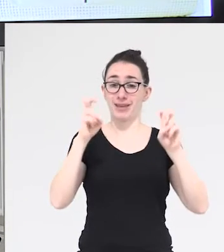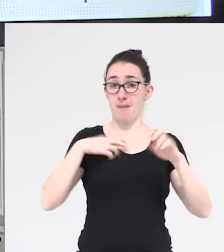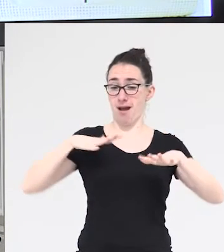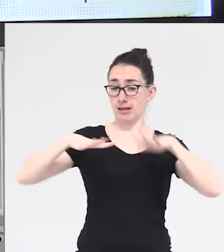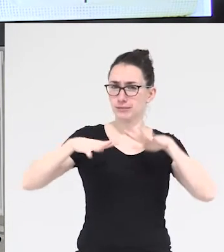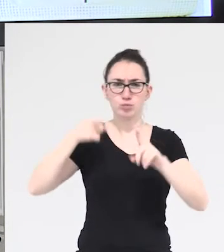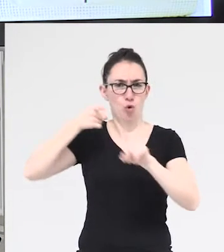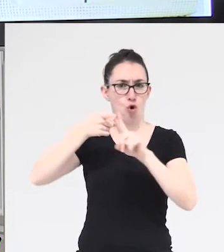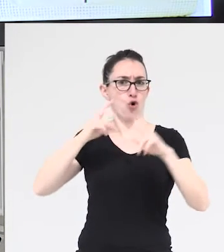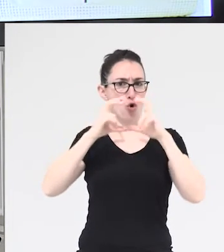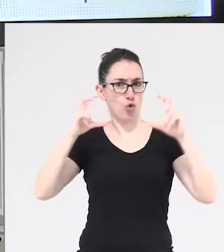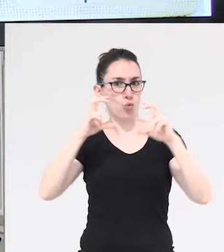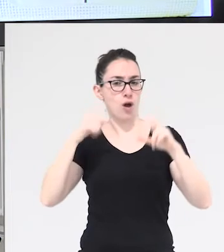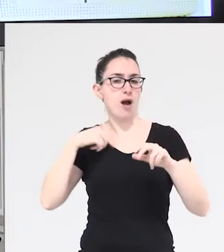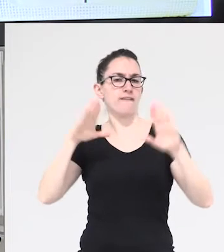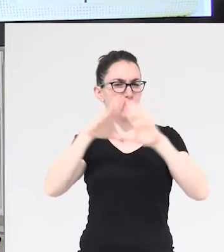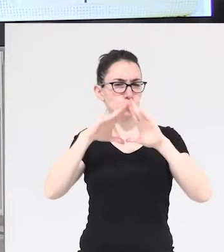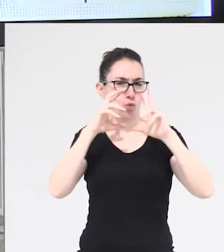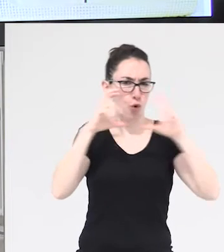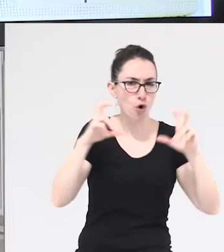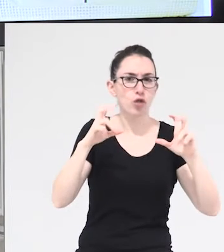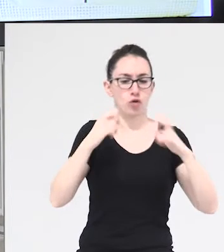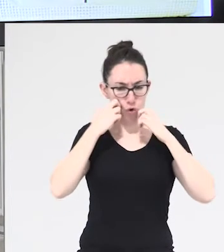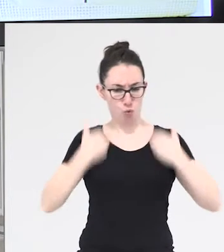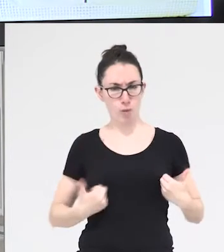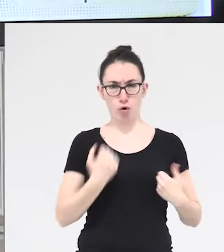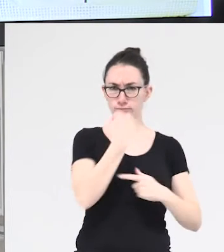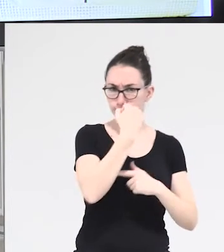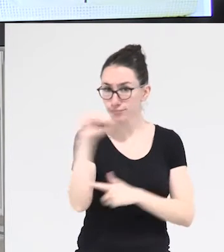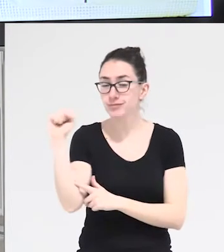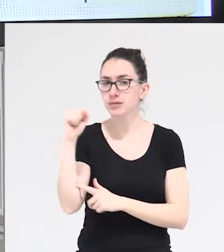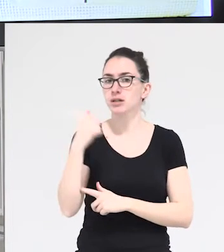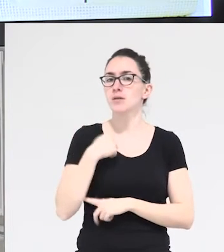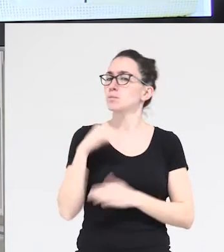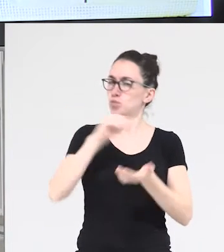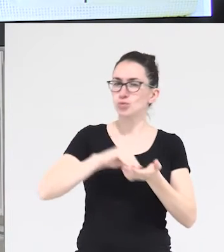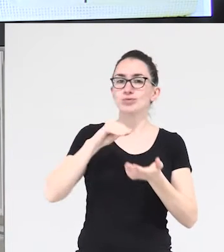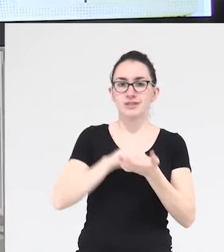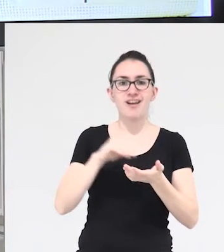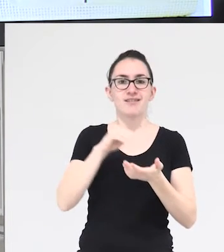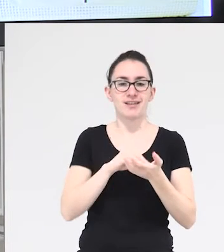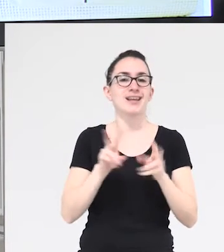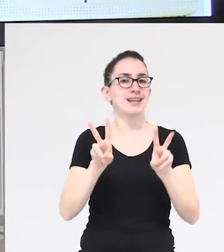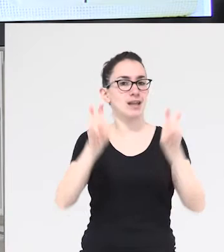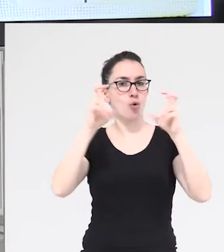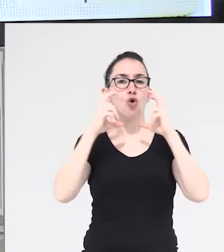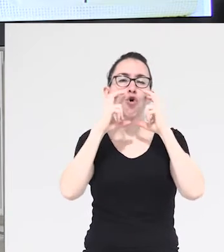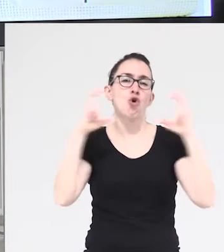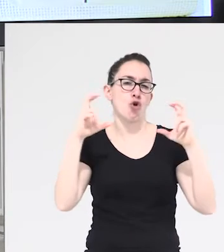gordura, activismos gordos, pensando la disidencia corporal, hablamos, nombramos también específicamente